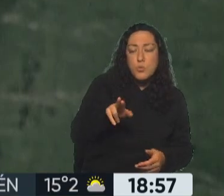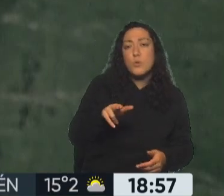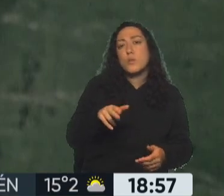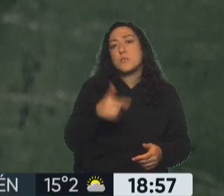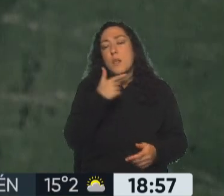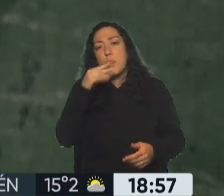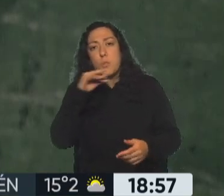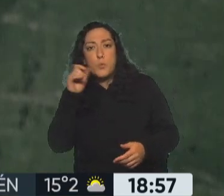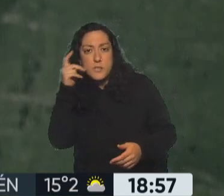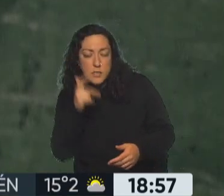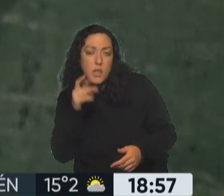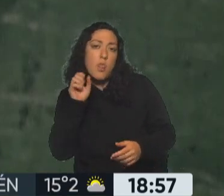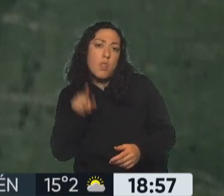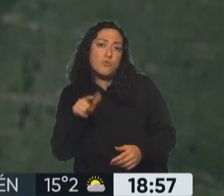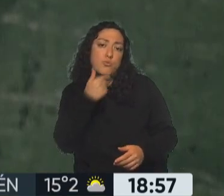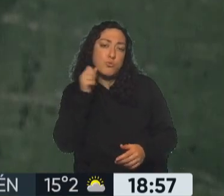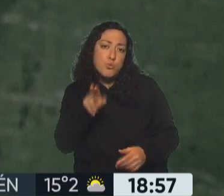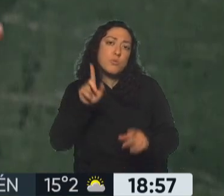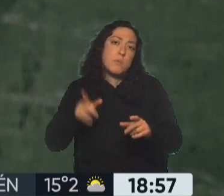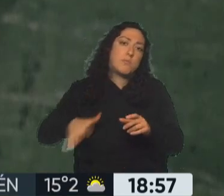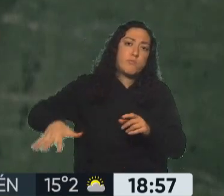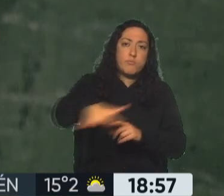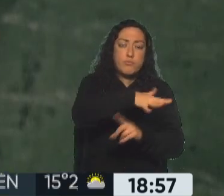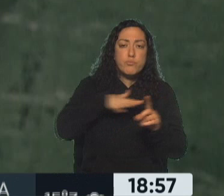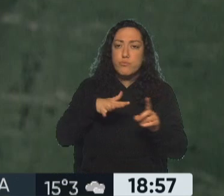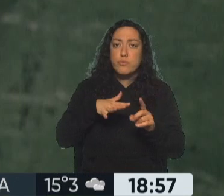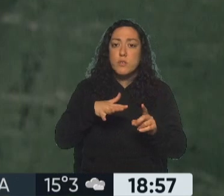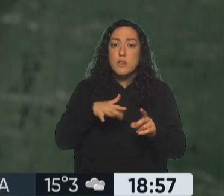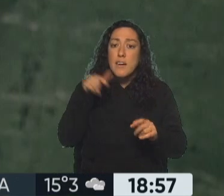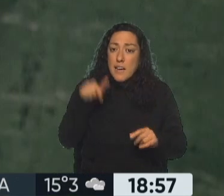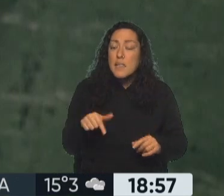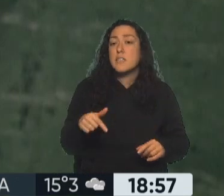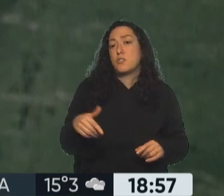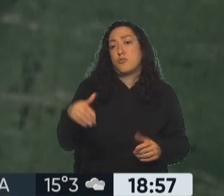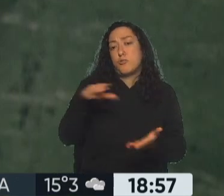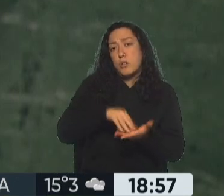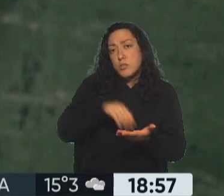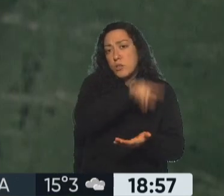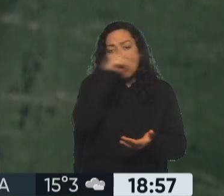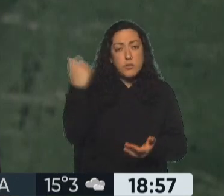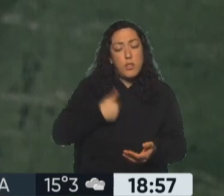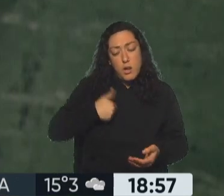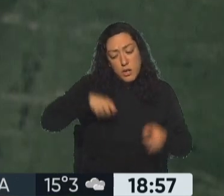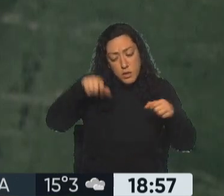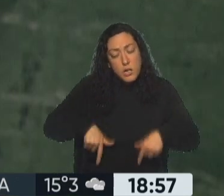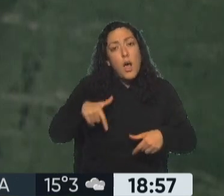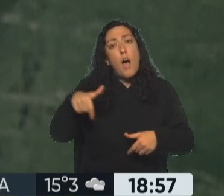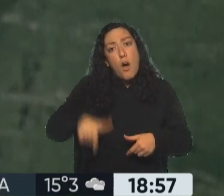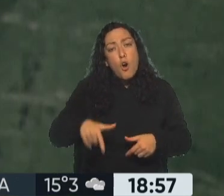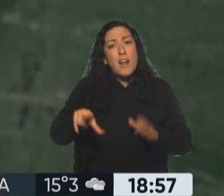marítimos circundantes. Forman parte integrante del territorio nacional argentino y se encuentran